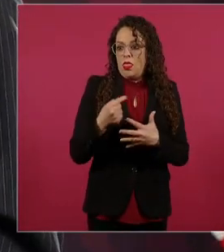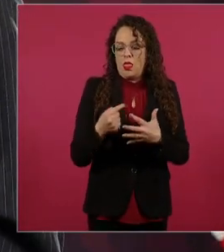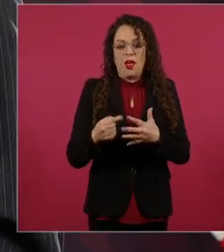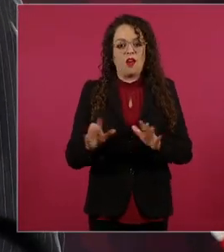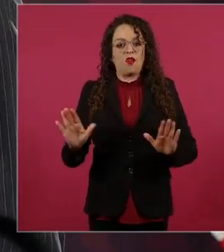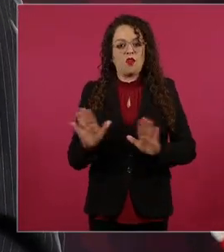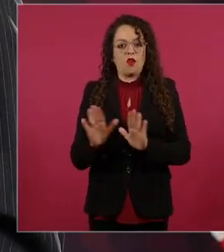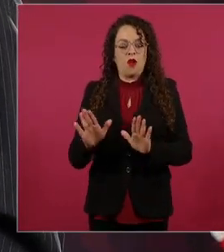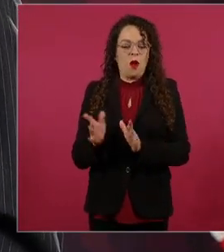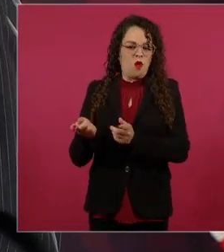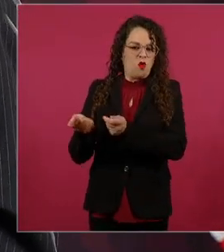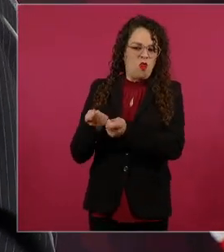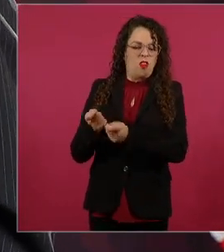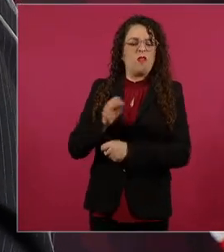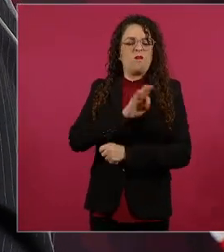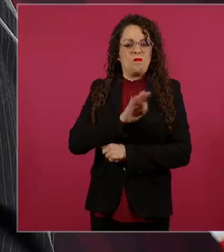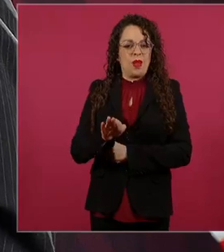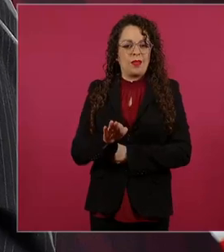misma conclusión